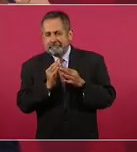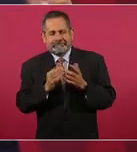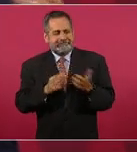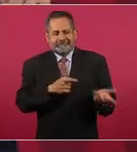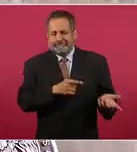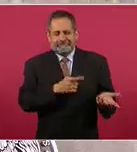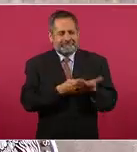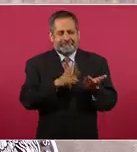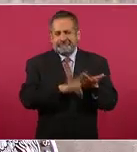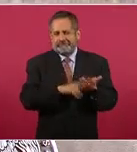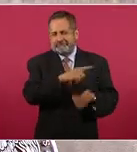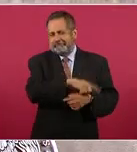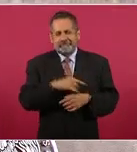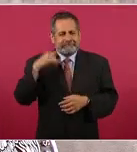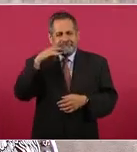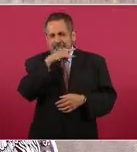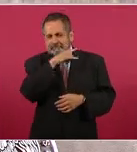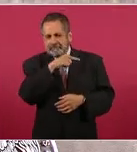la hipocresía.